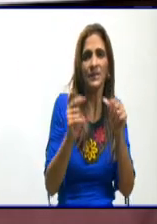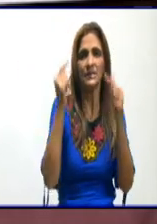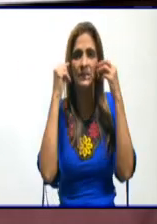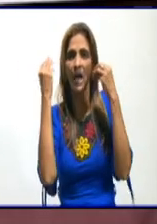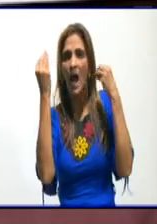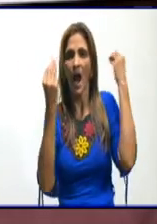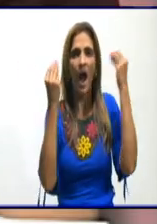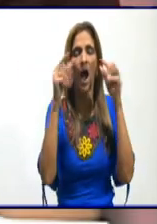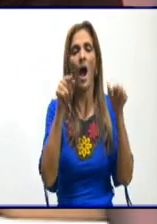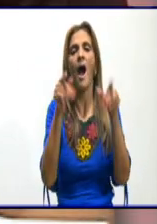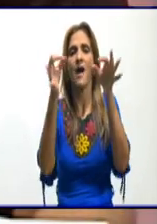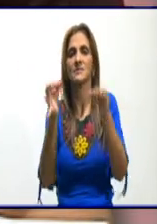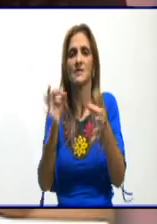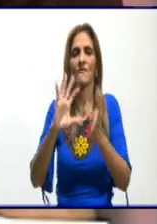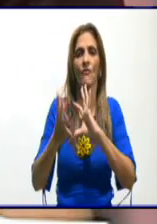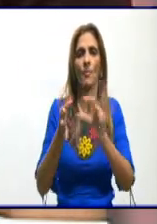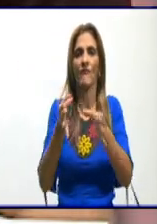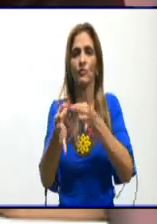puedo asegurar que